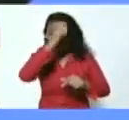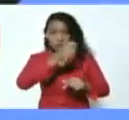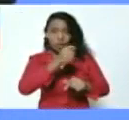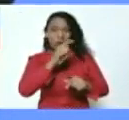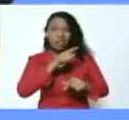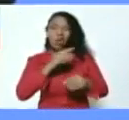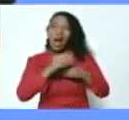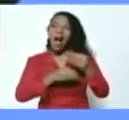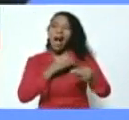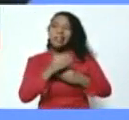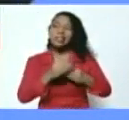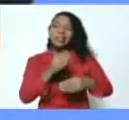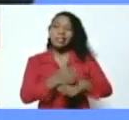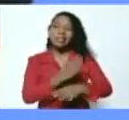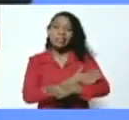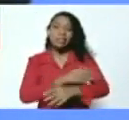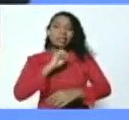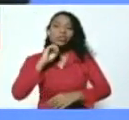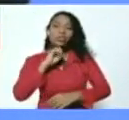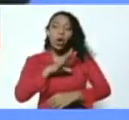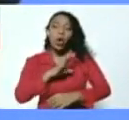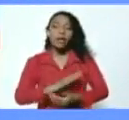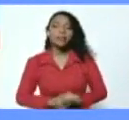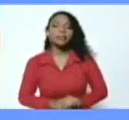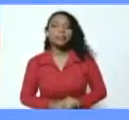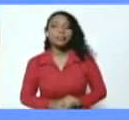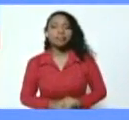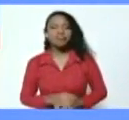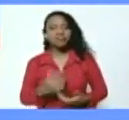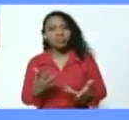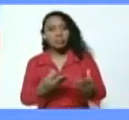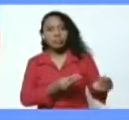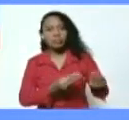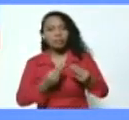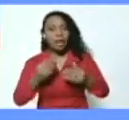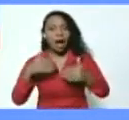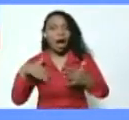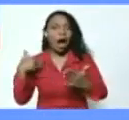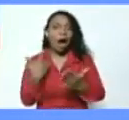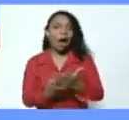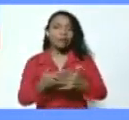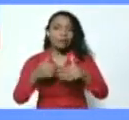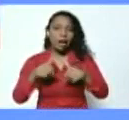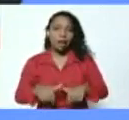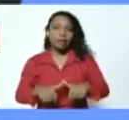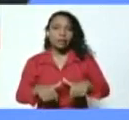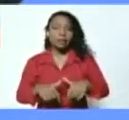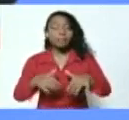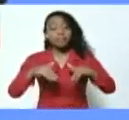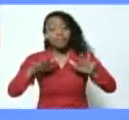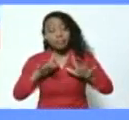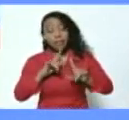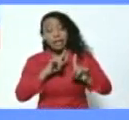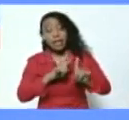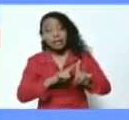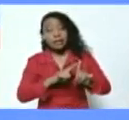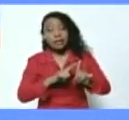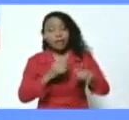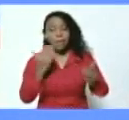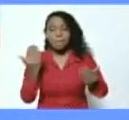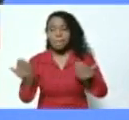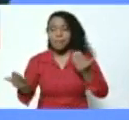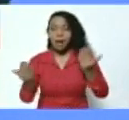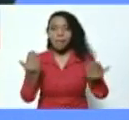forman parte de los antecedentes que nos han traído hasta acá. Y precisamente esas